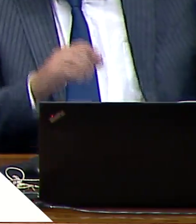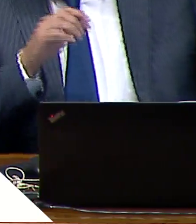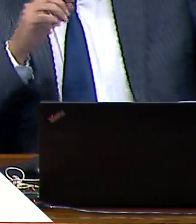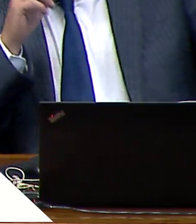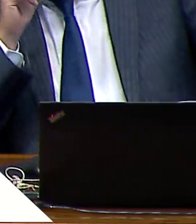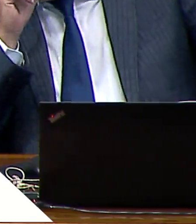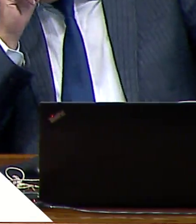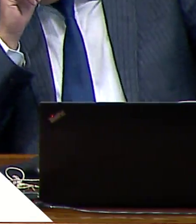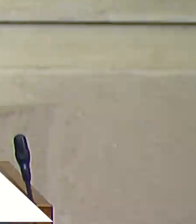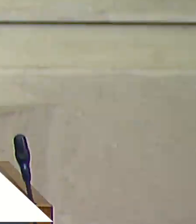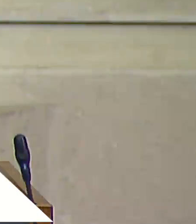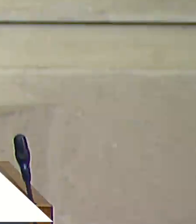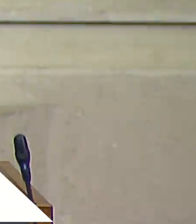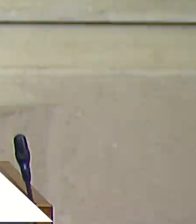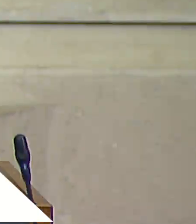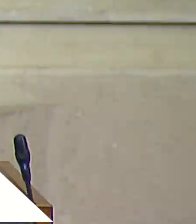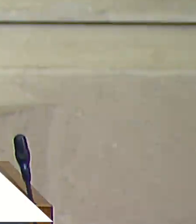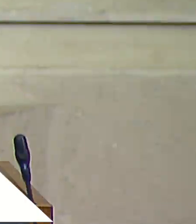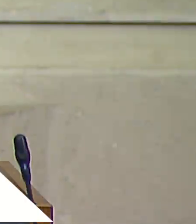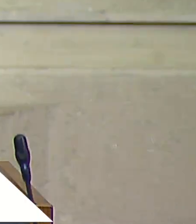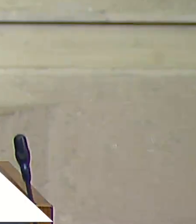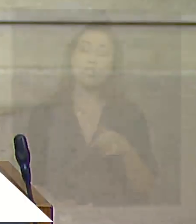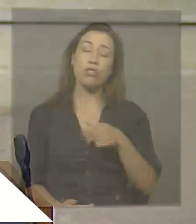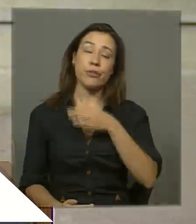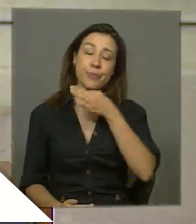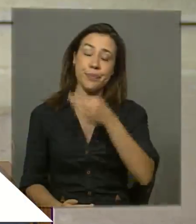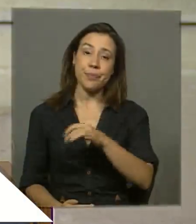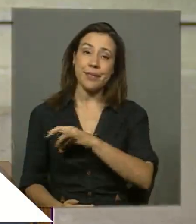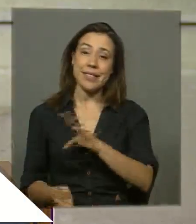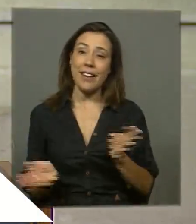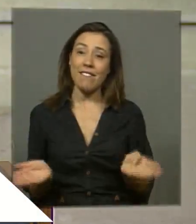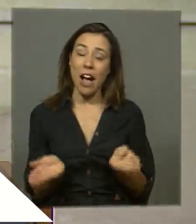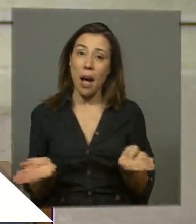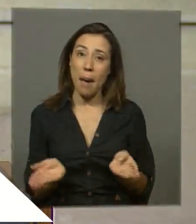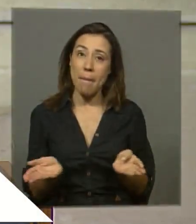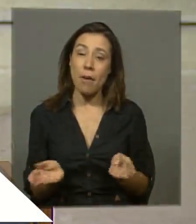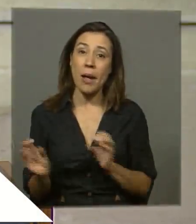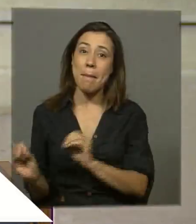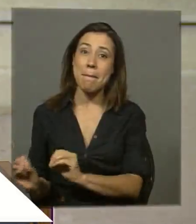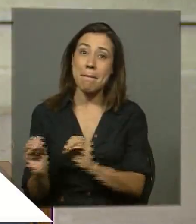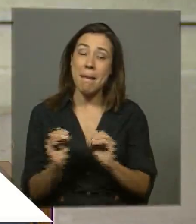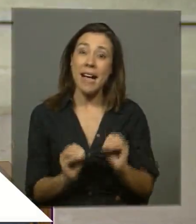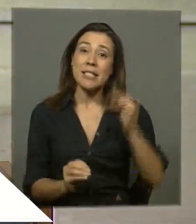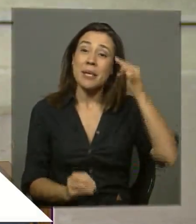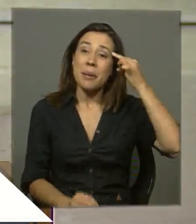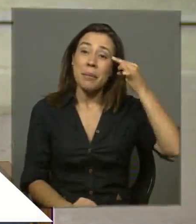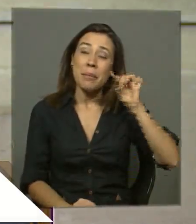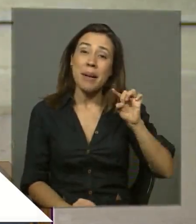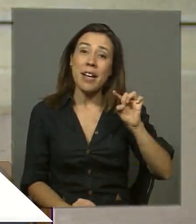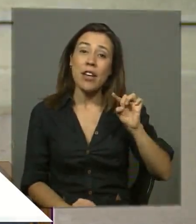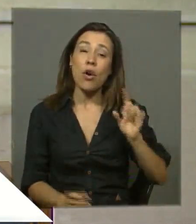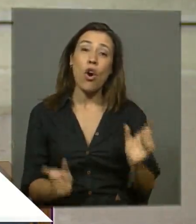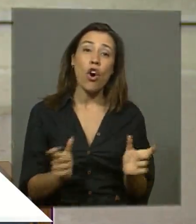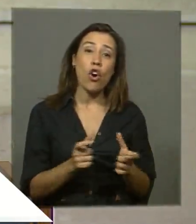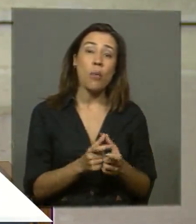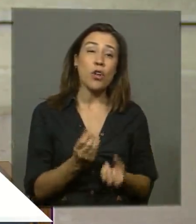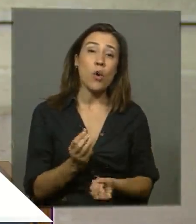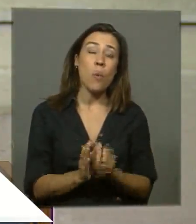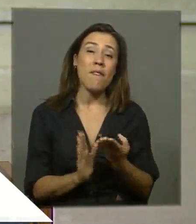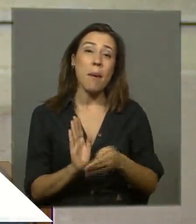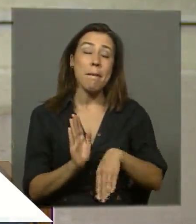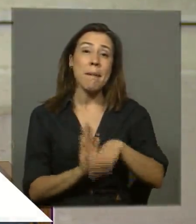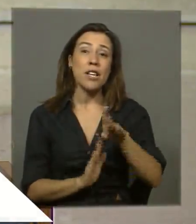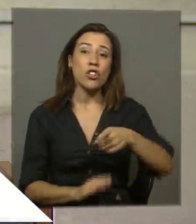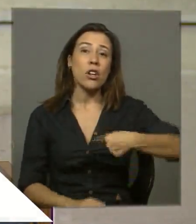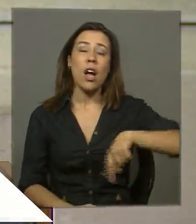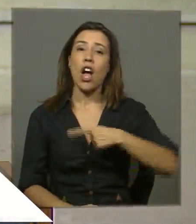se haya desarrollado esta sesión hoy día nosotros propusimos como chile bamos que la postergamos sin embargo hubo comités de la nueva mayoría